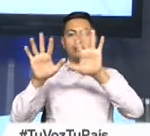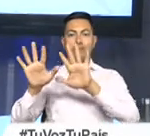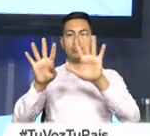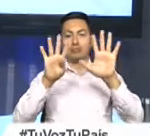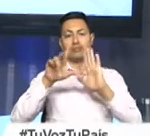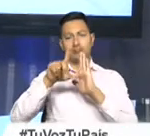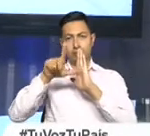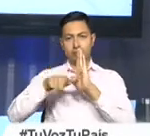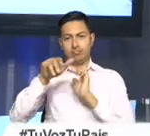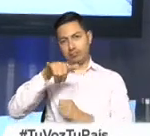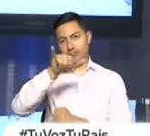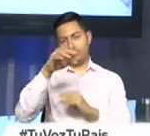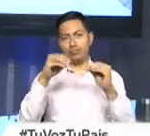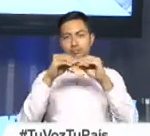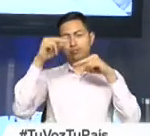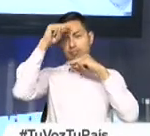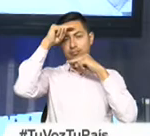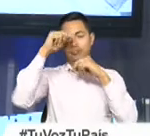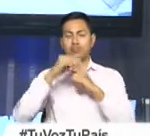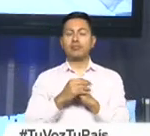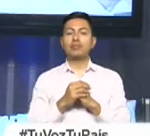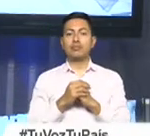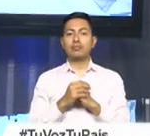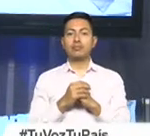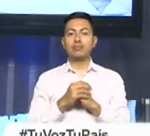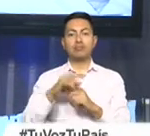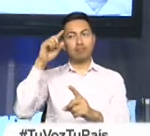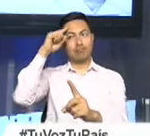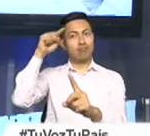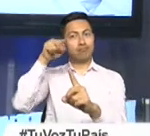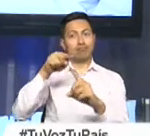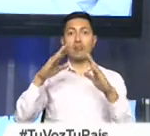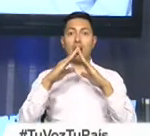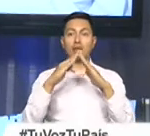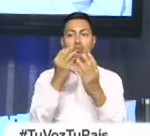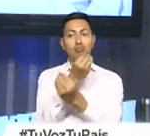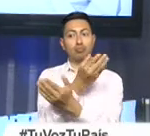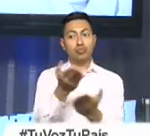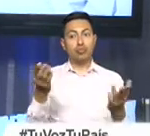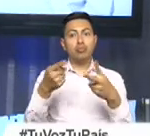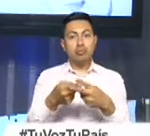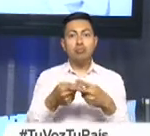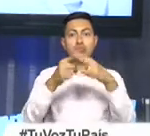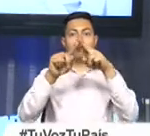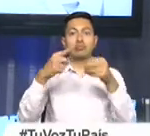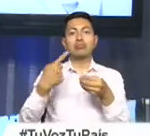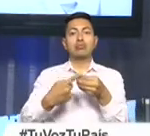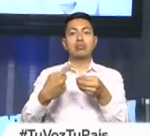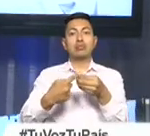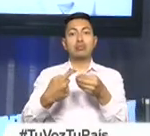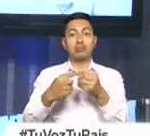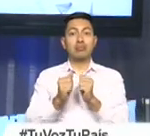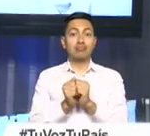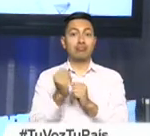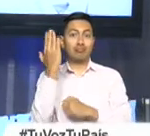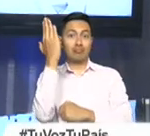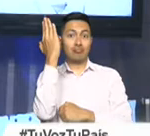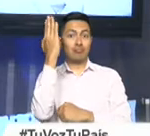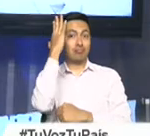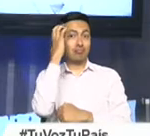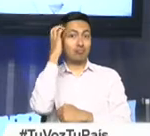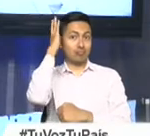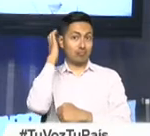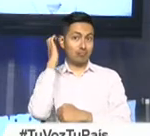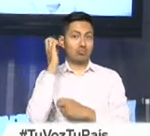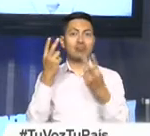Diecinueve horas con 19 minutos. Continuamos con la información. La misión Casa para Todos arrancará en la capital de los ecuatorianos. Tanto el alcalde Mauricio